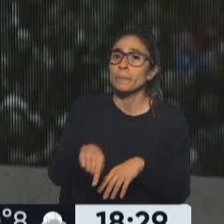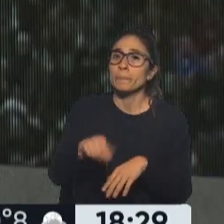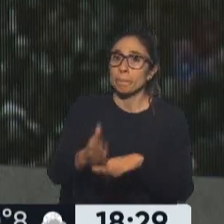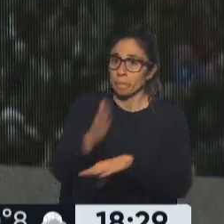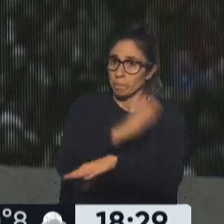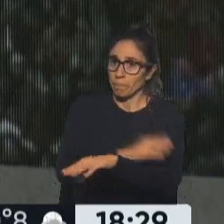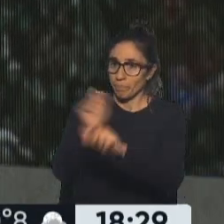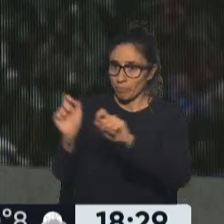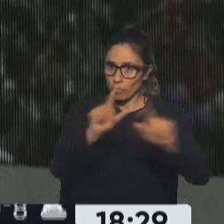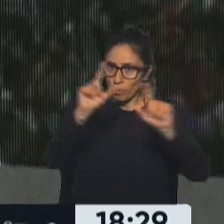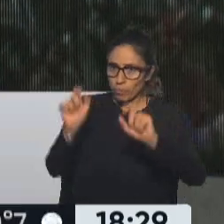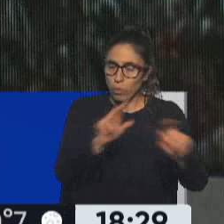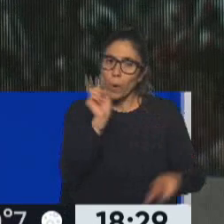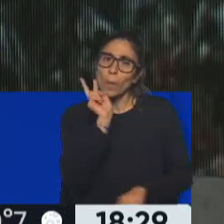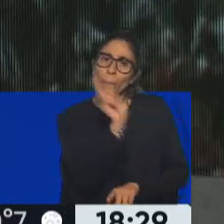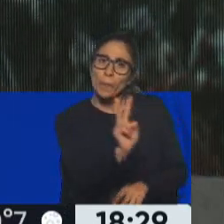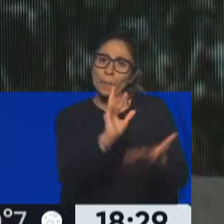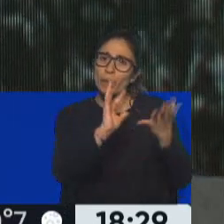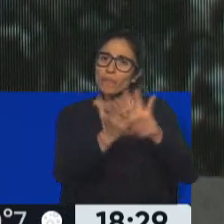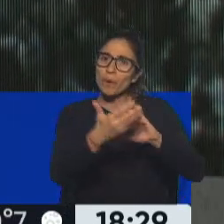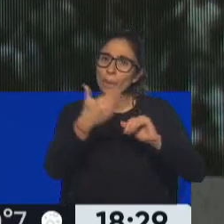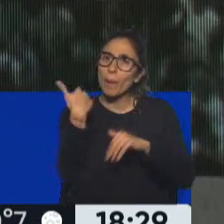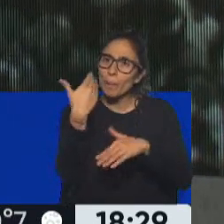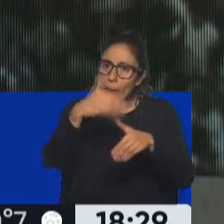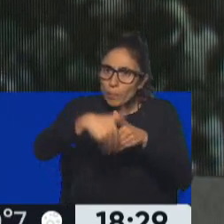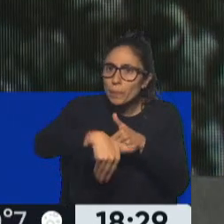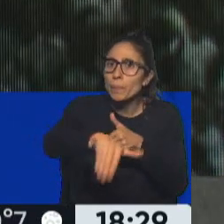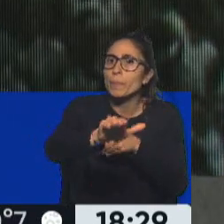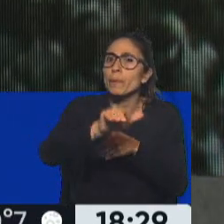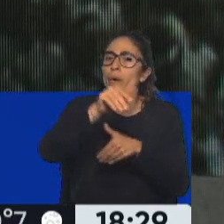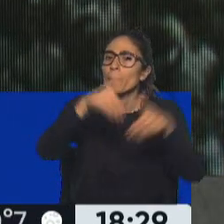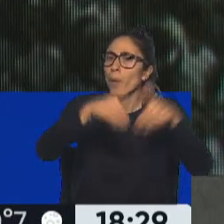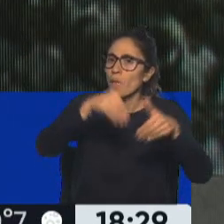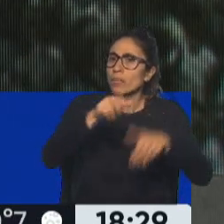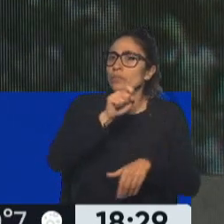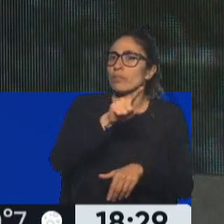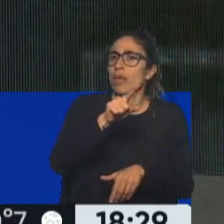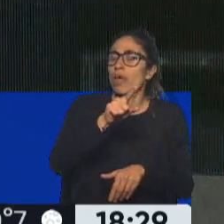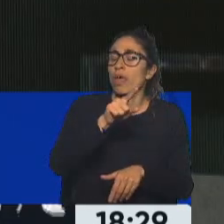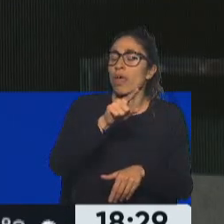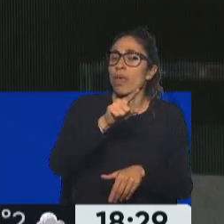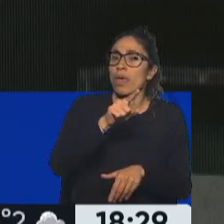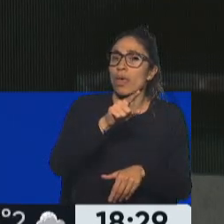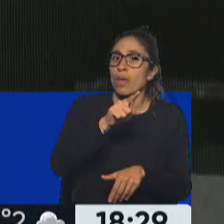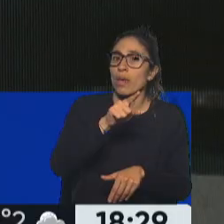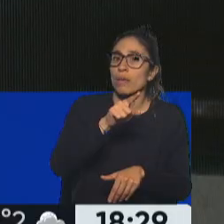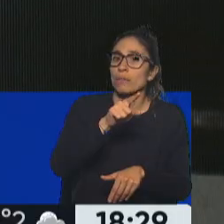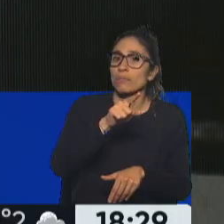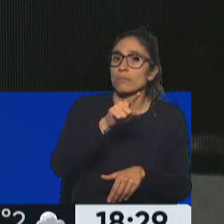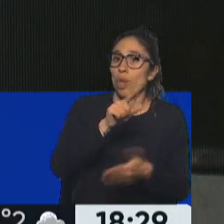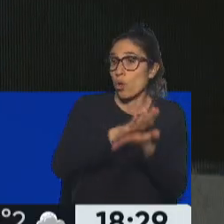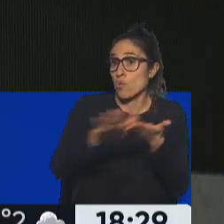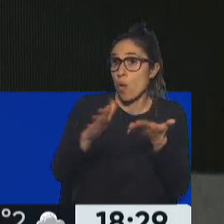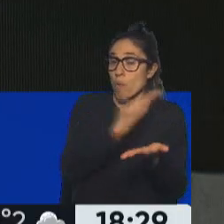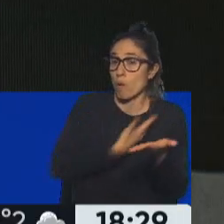mostramos las posibilidades que estarían generando, sin duda, un nuevo gobierno